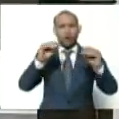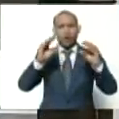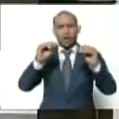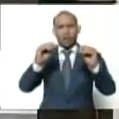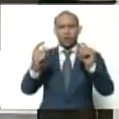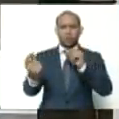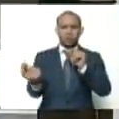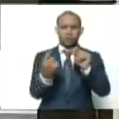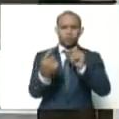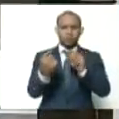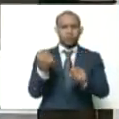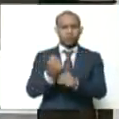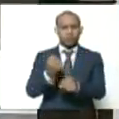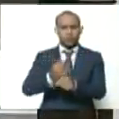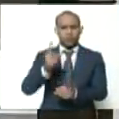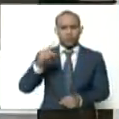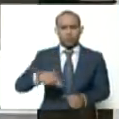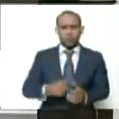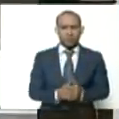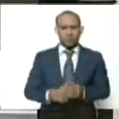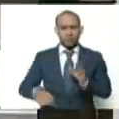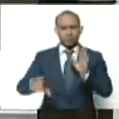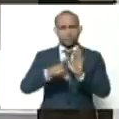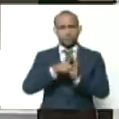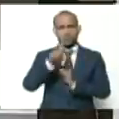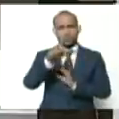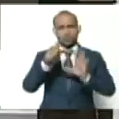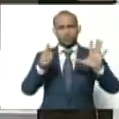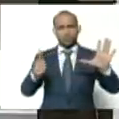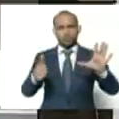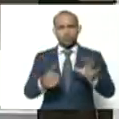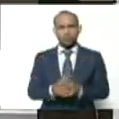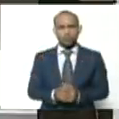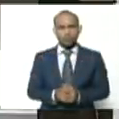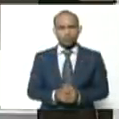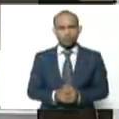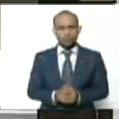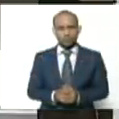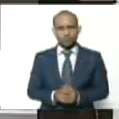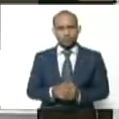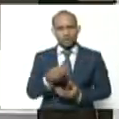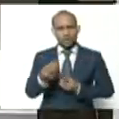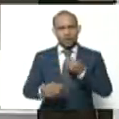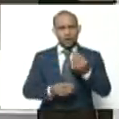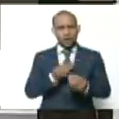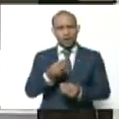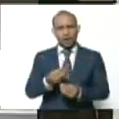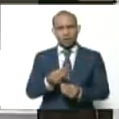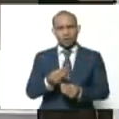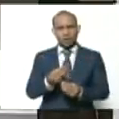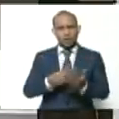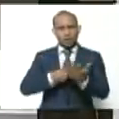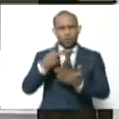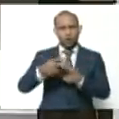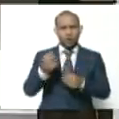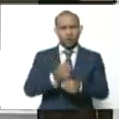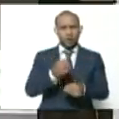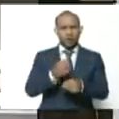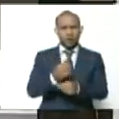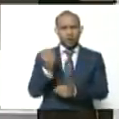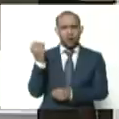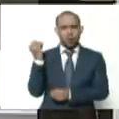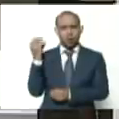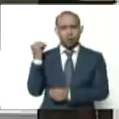seguiremos trabajando. La ley número 16, que ha aprobado en su programa de trabajo para el año 2021 la Asamblea